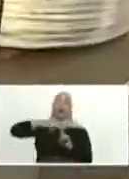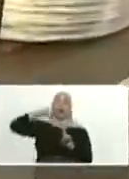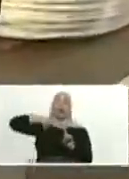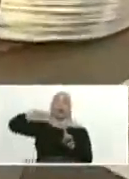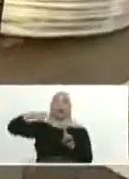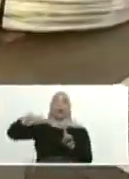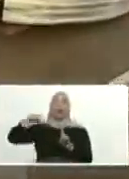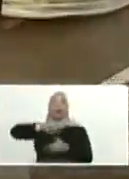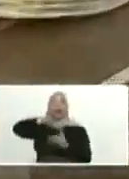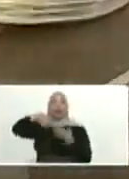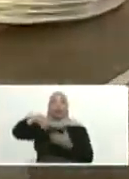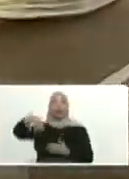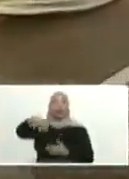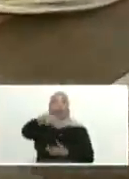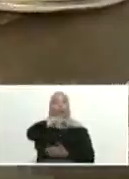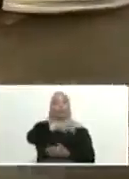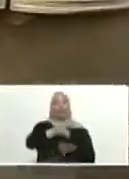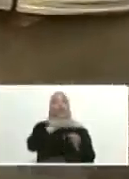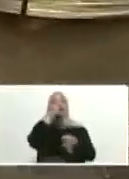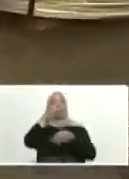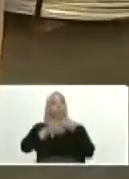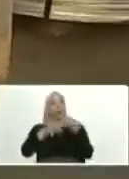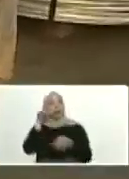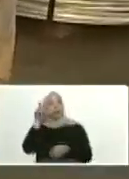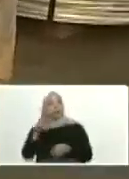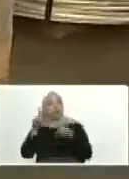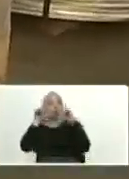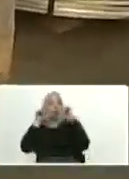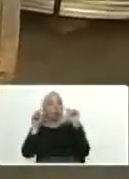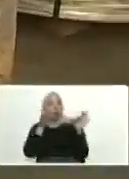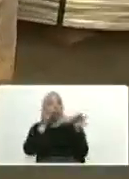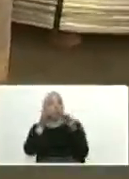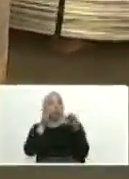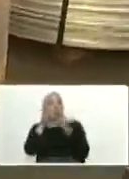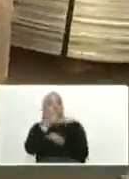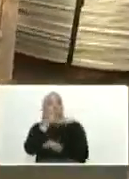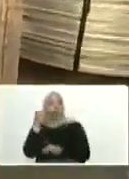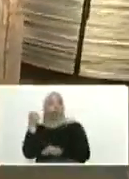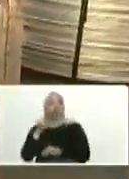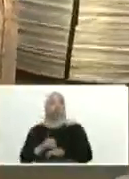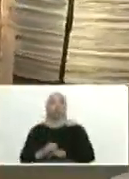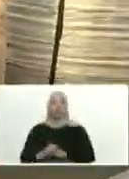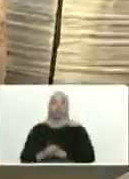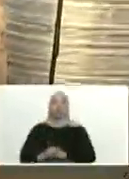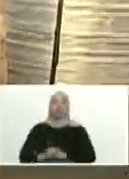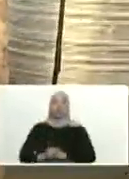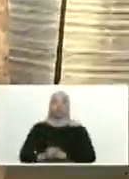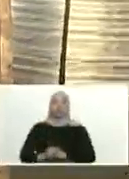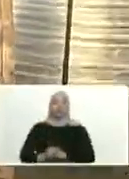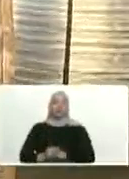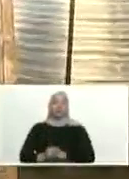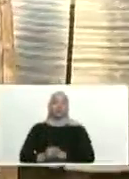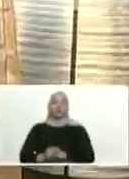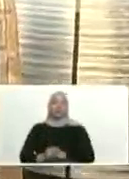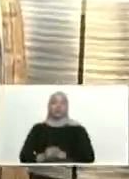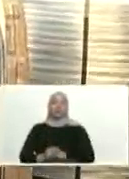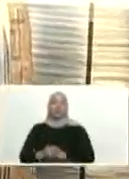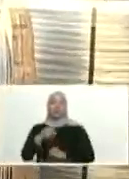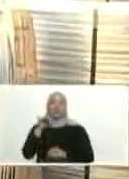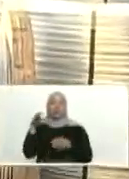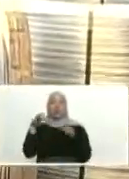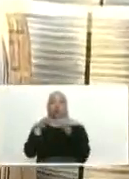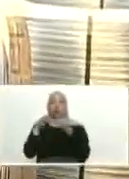Aquí está el compañero que le puede explicar con mayor detalle correcto compañero adelante Aquí tenemos esta